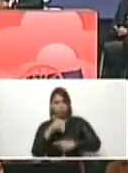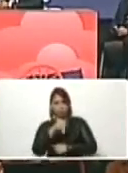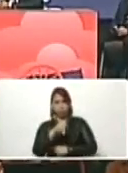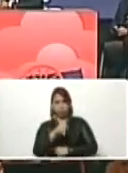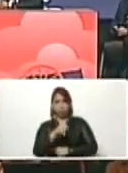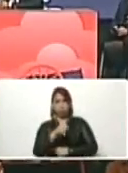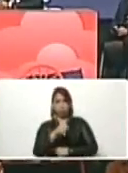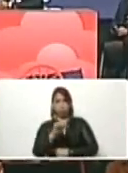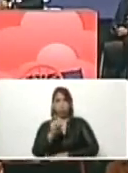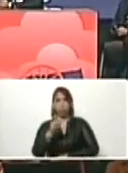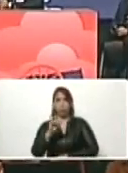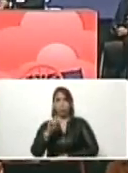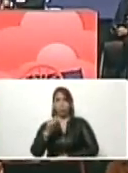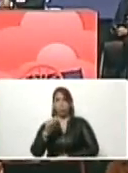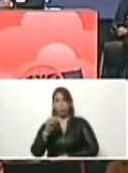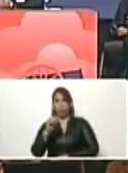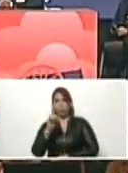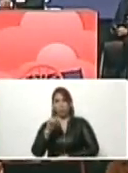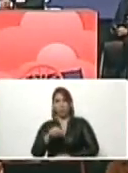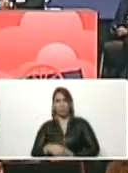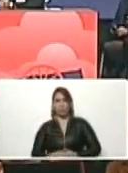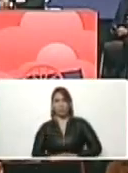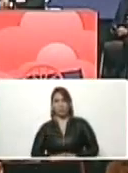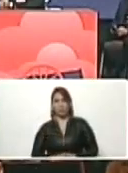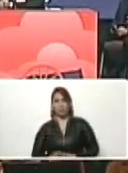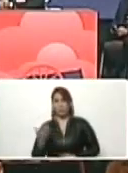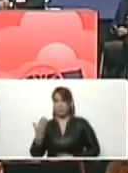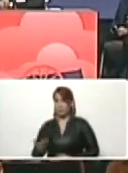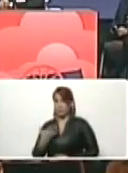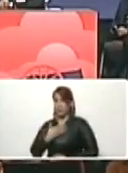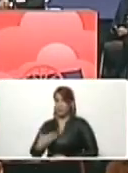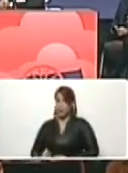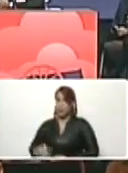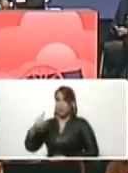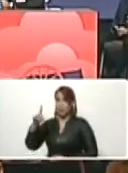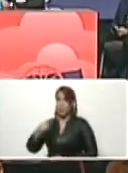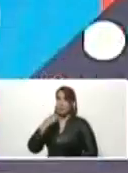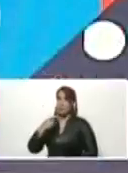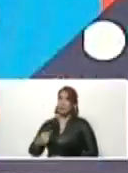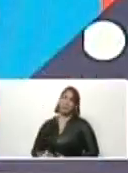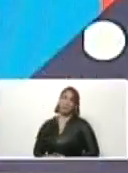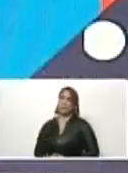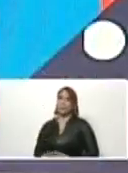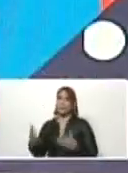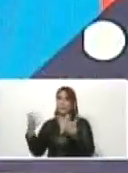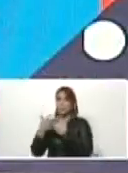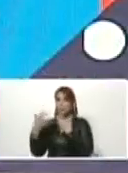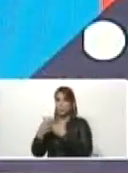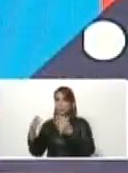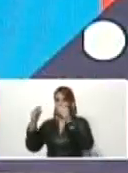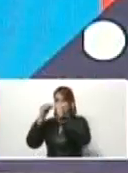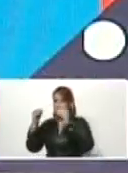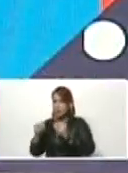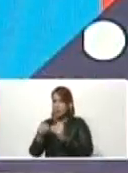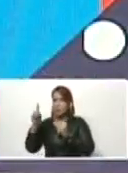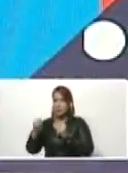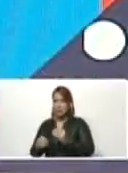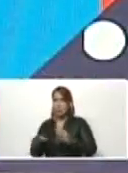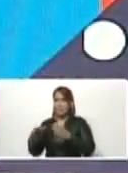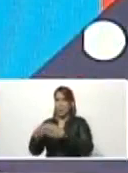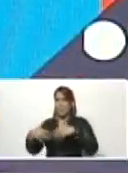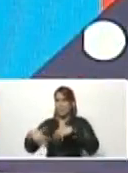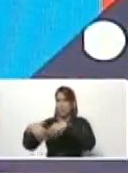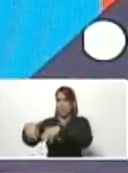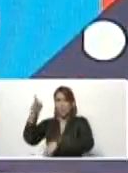de Quito y de Guayaquil también. Así es. Importante, presidente, también destacar que en esta batalla coinciden las tropas peruanas que envía José de